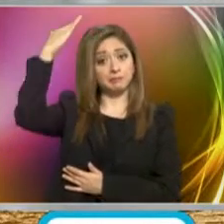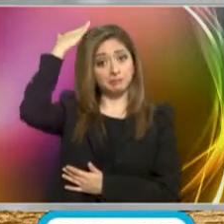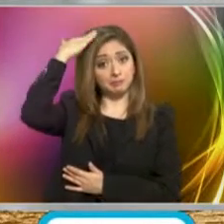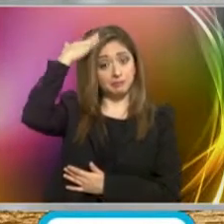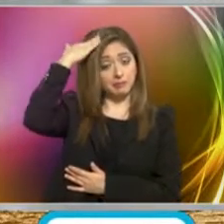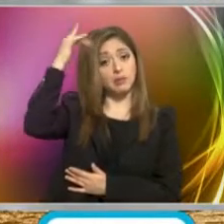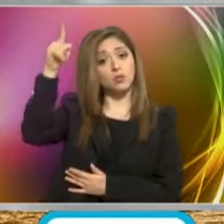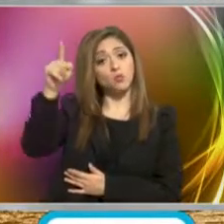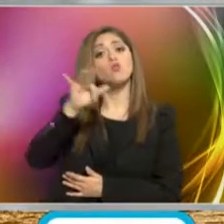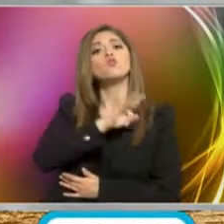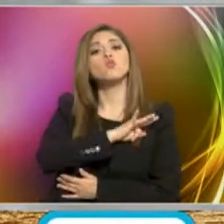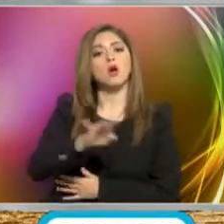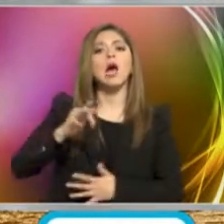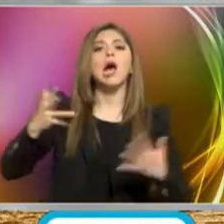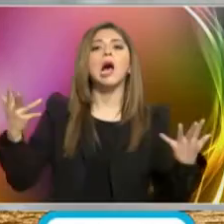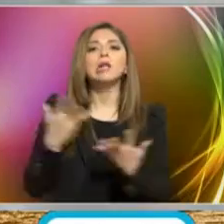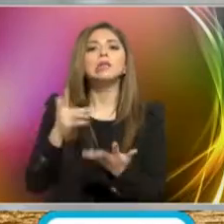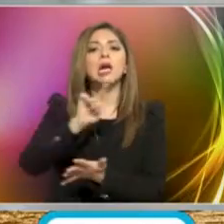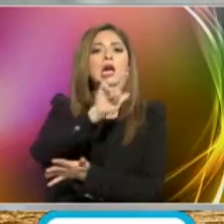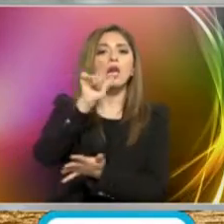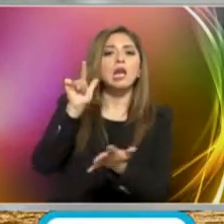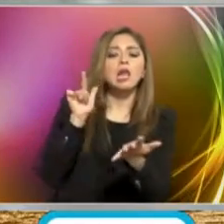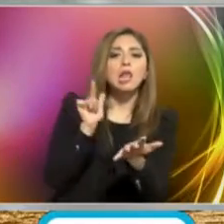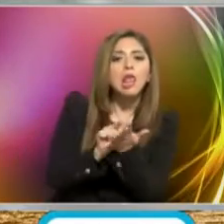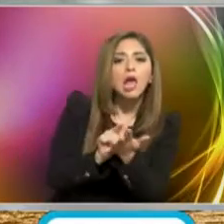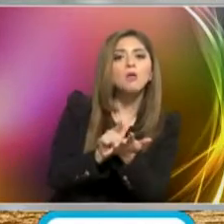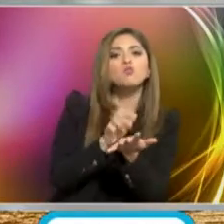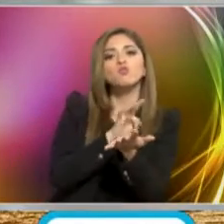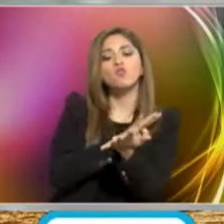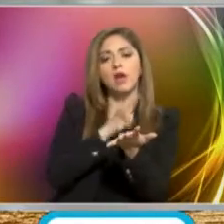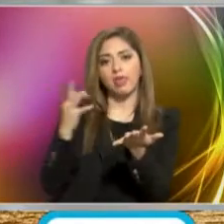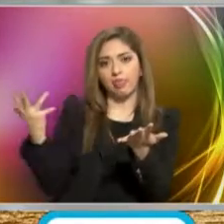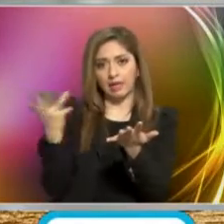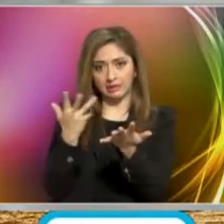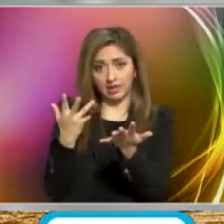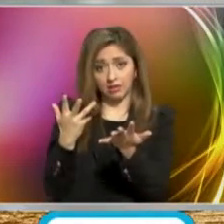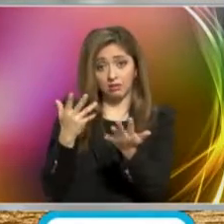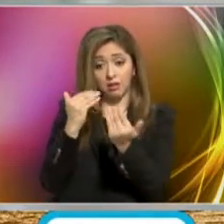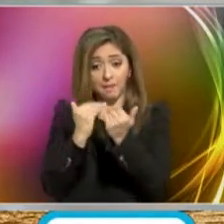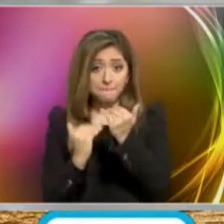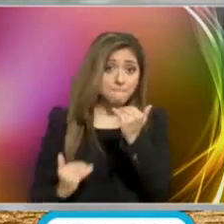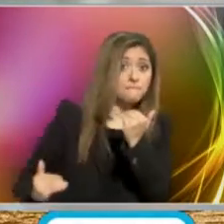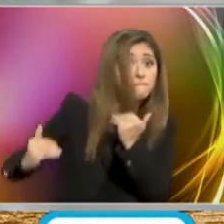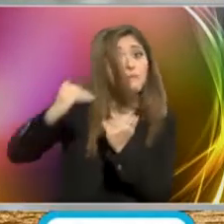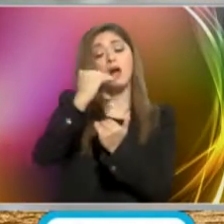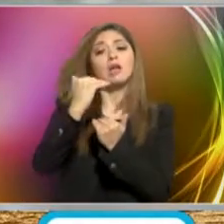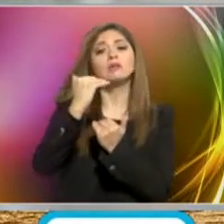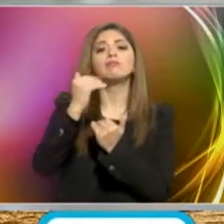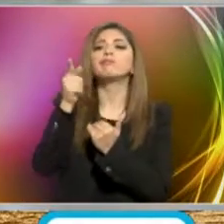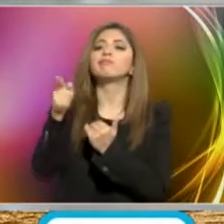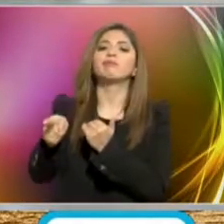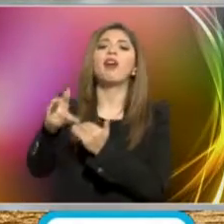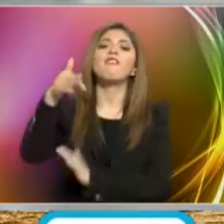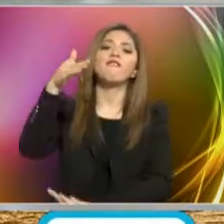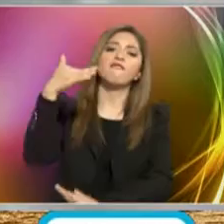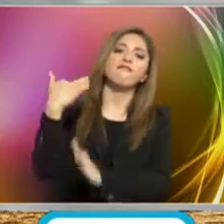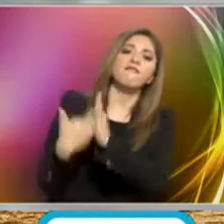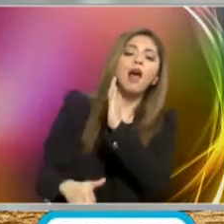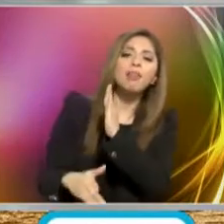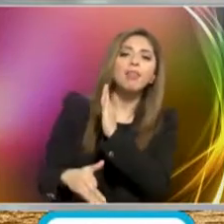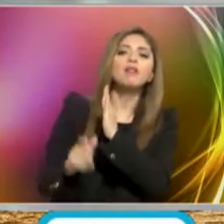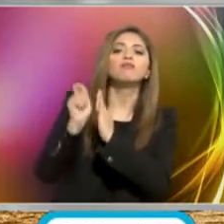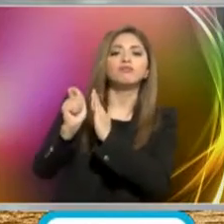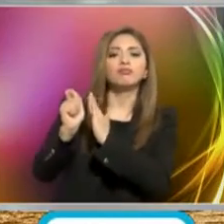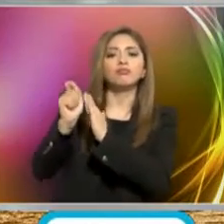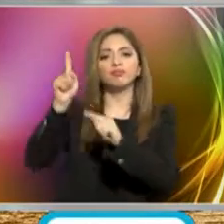hacer lo que la ley le permite y le faculta, ¿sí? Si se excede, entonces ya está incurriendo en una falta y esto se